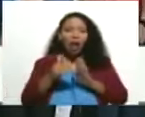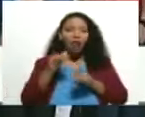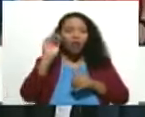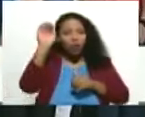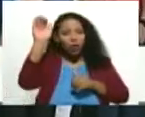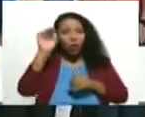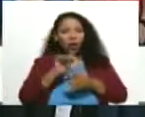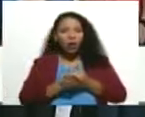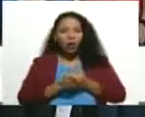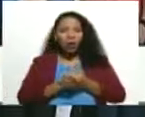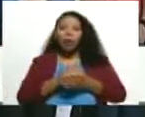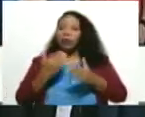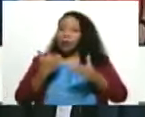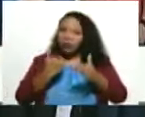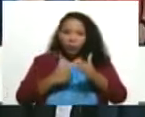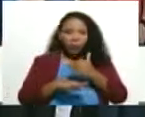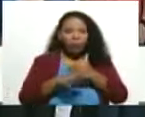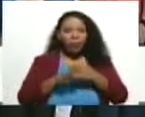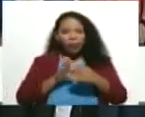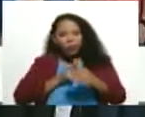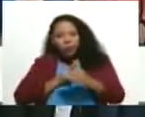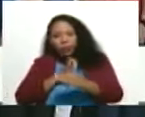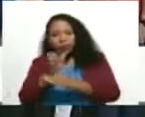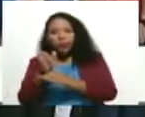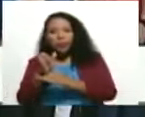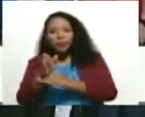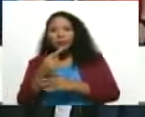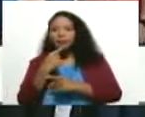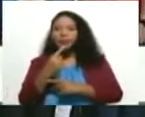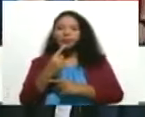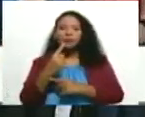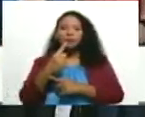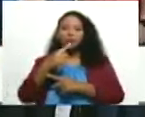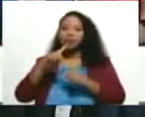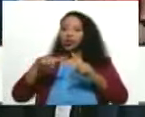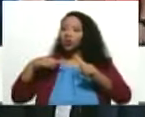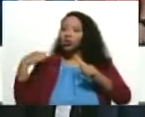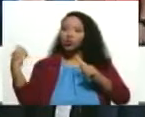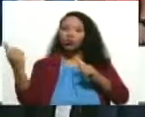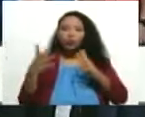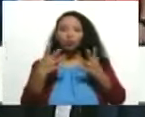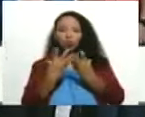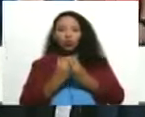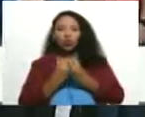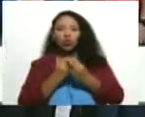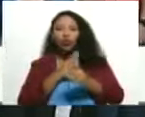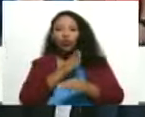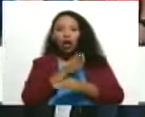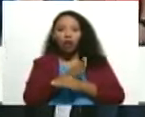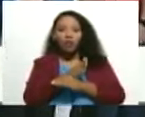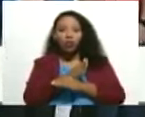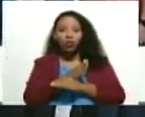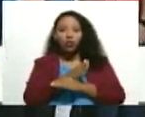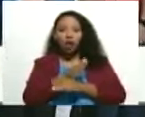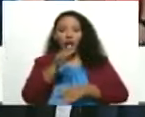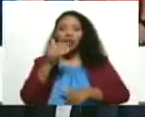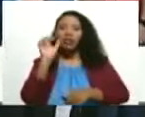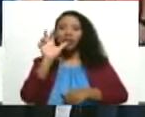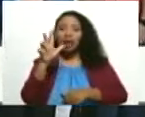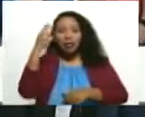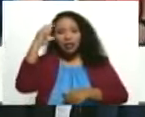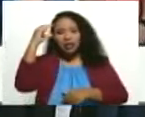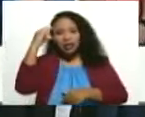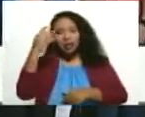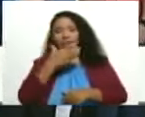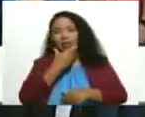futuro, vamos, digamos con una sola voz, vamos a las máquinas de votación el 3 de diciembre y